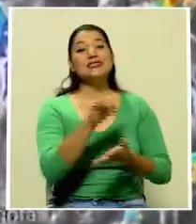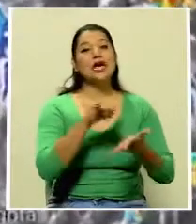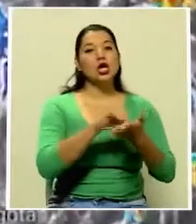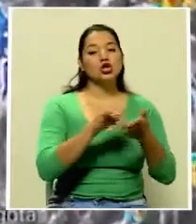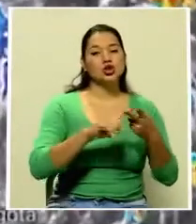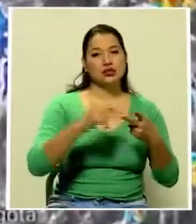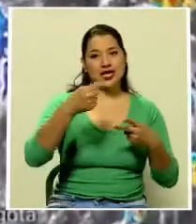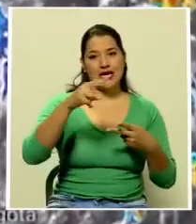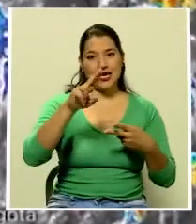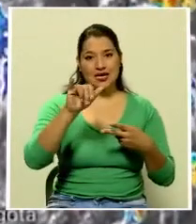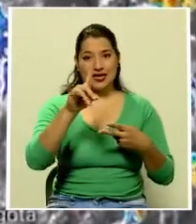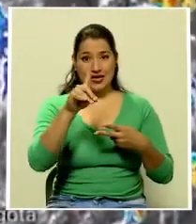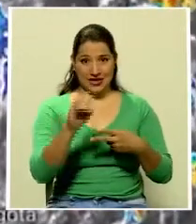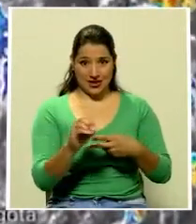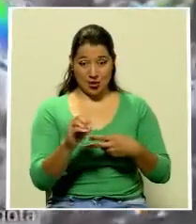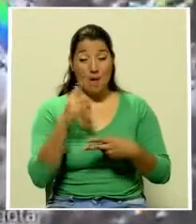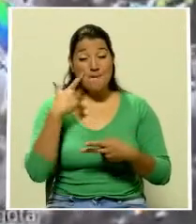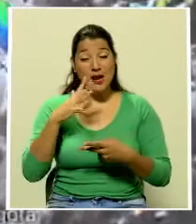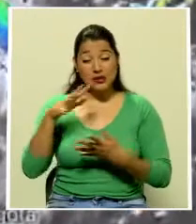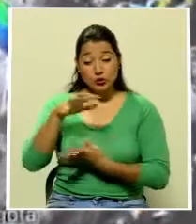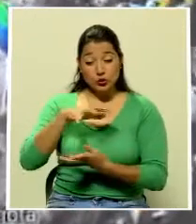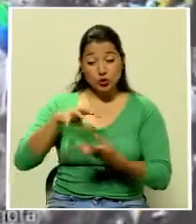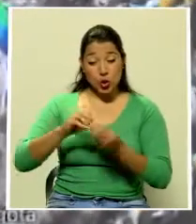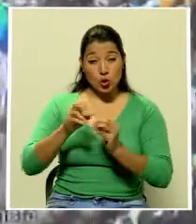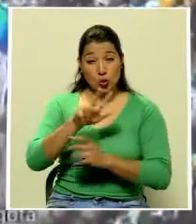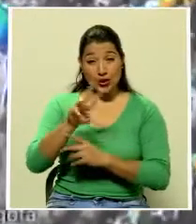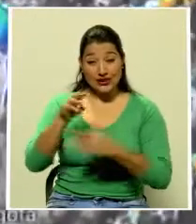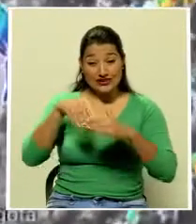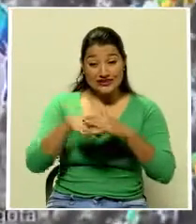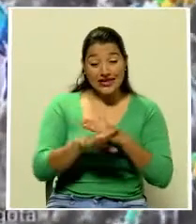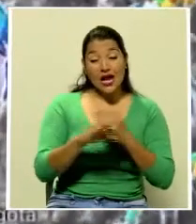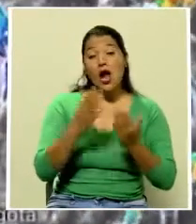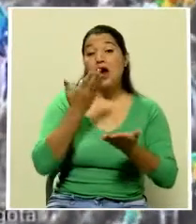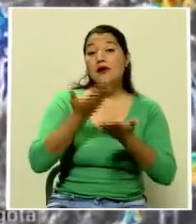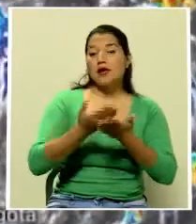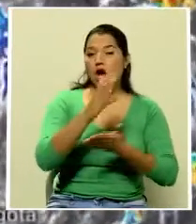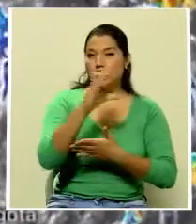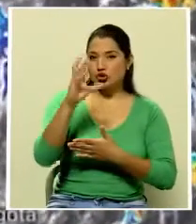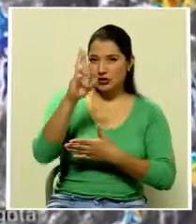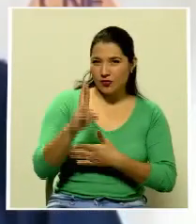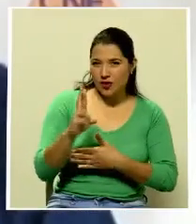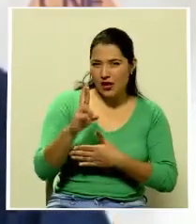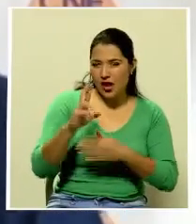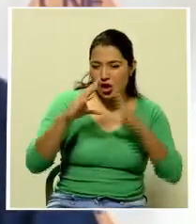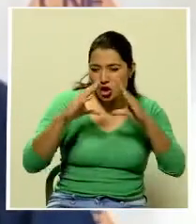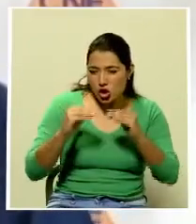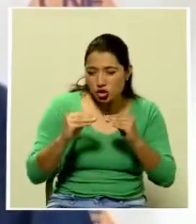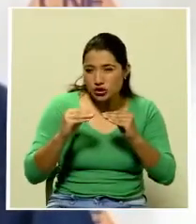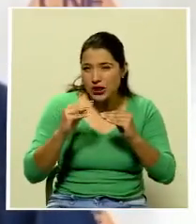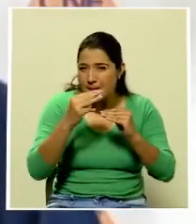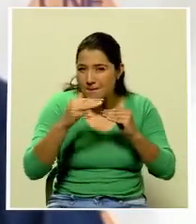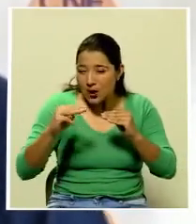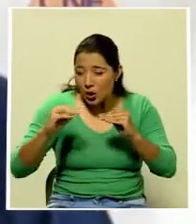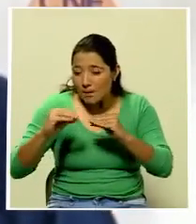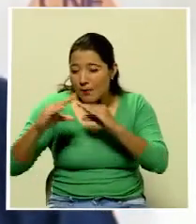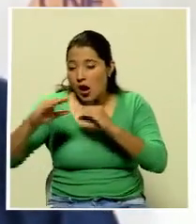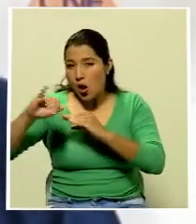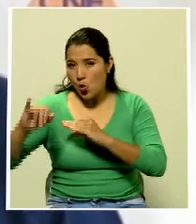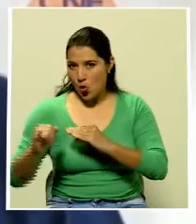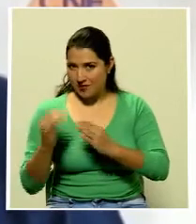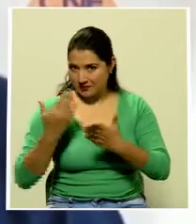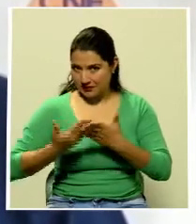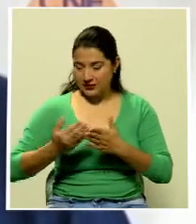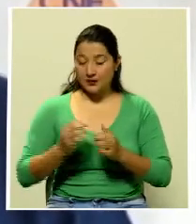número 36 que llegaría al país entre la noche del miércoles y madrugada del jueves. De acuerdo a la información que hemos